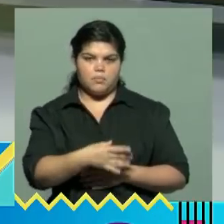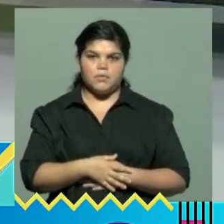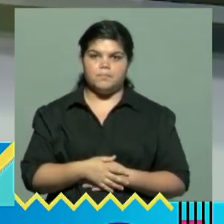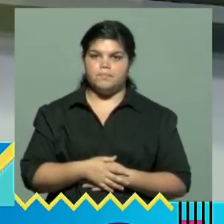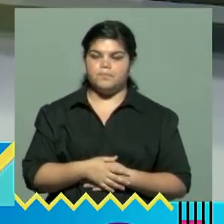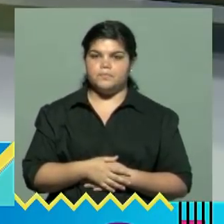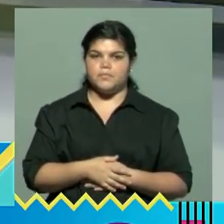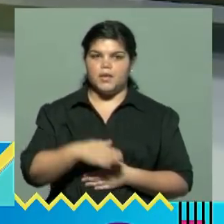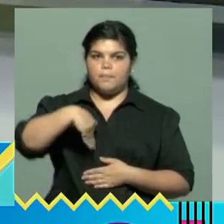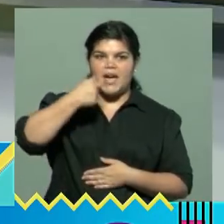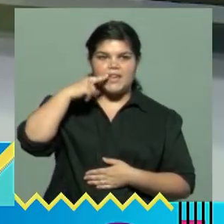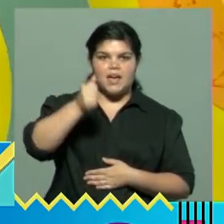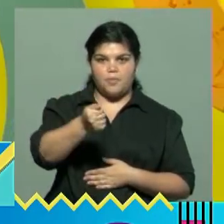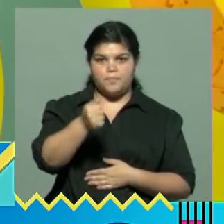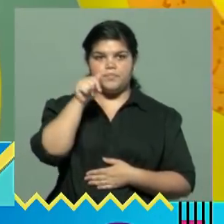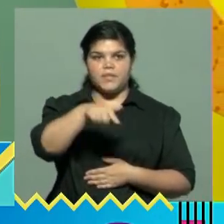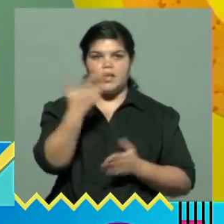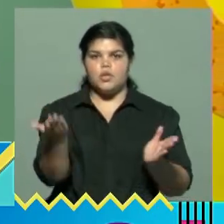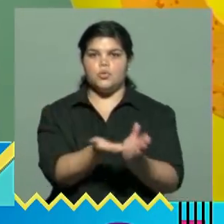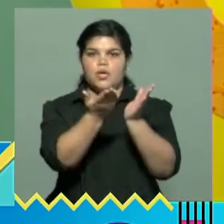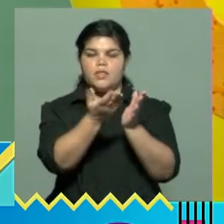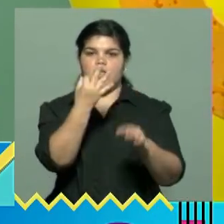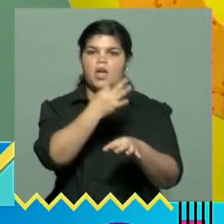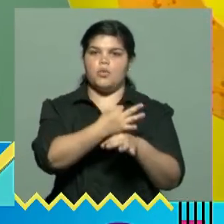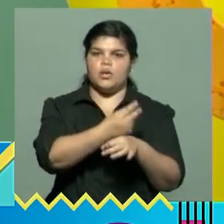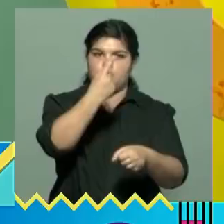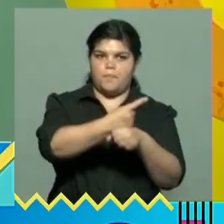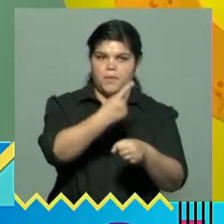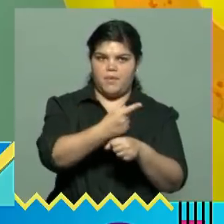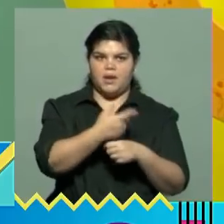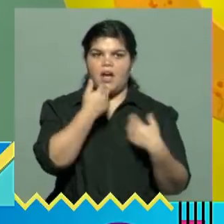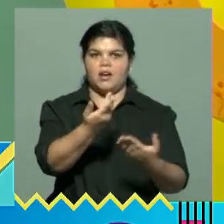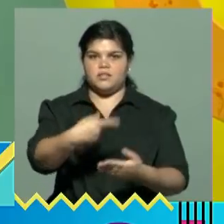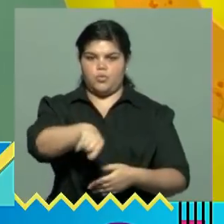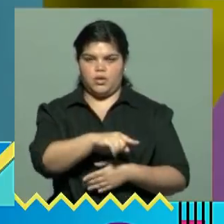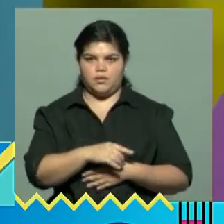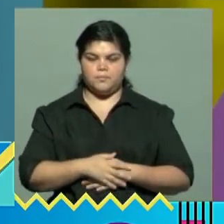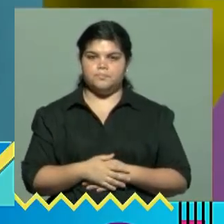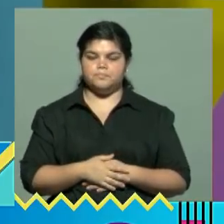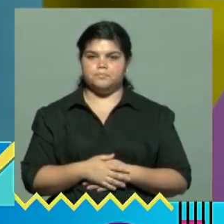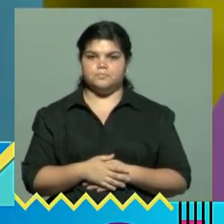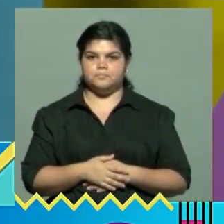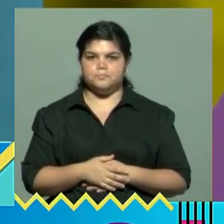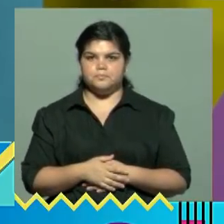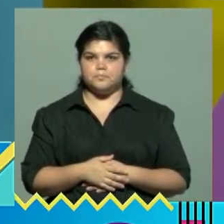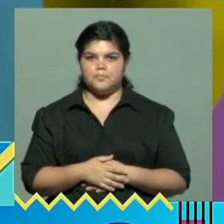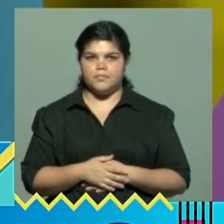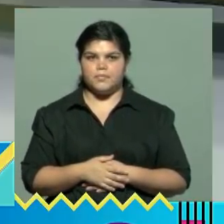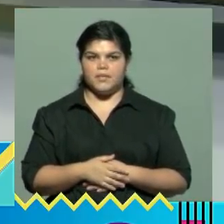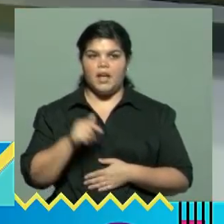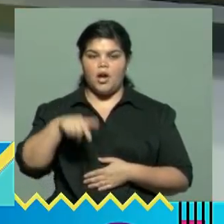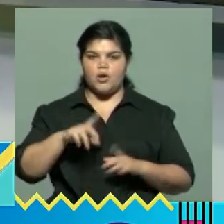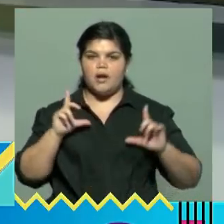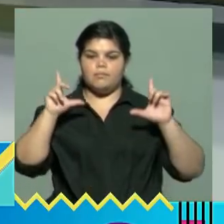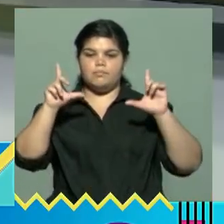Bien, María Ana Elías, estudiante de Educación Primaria. Muchas gracias por estar acá. Así es, gracias a ustedes. Bueno, antes vamos a ir a la columna